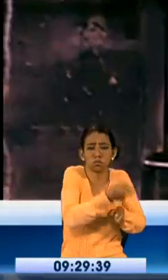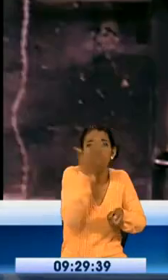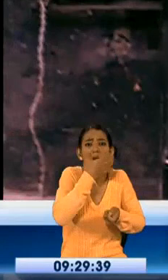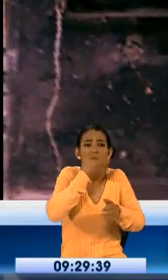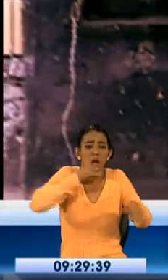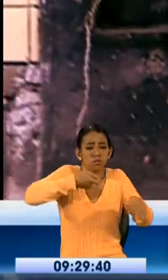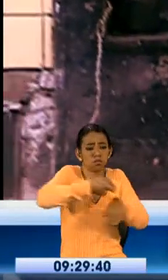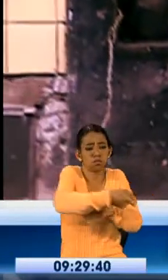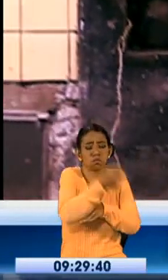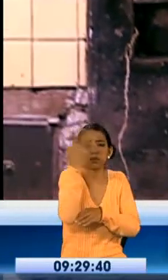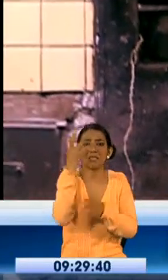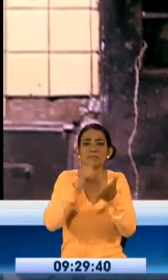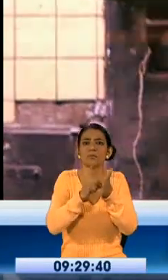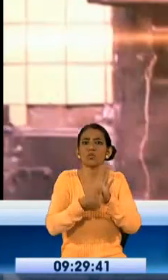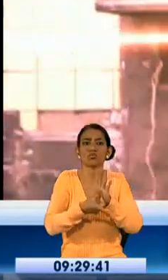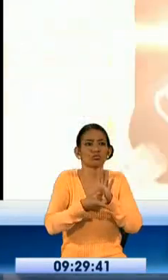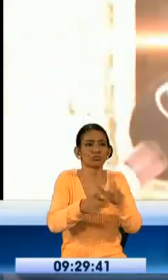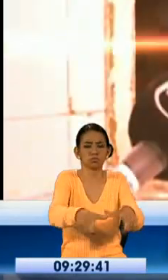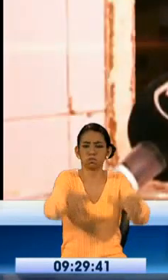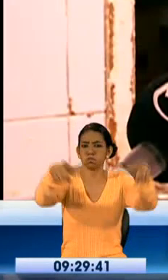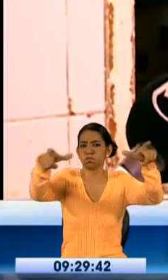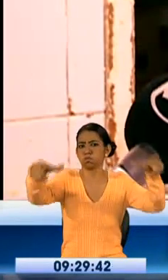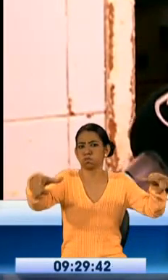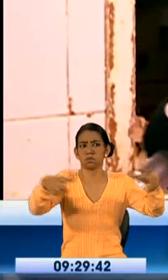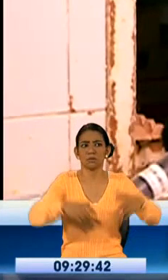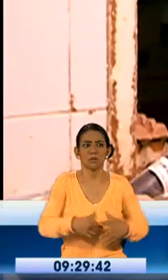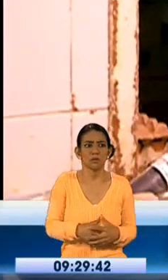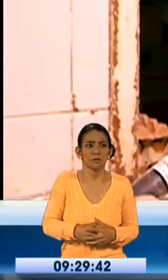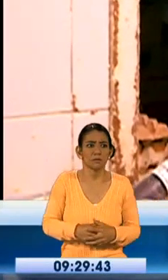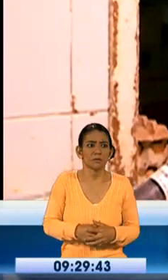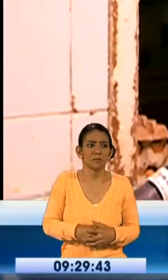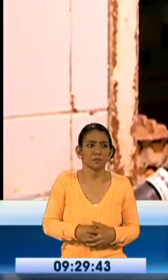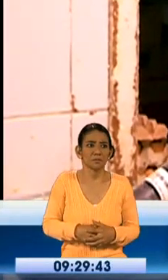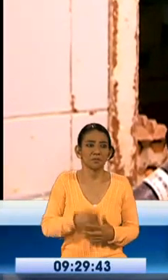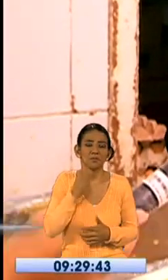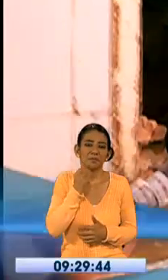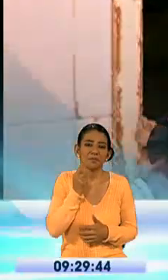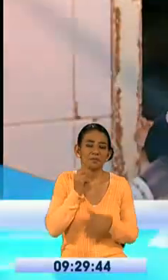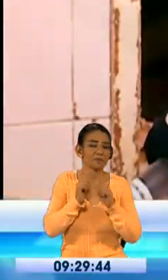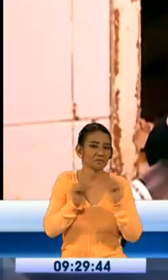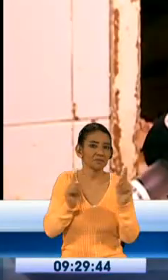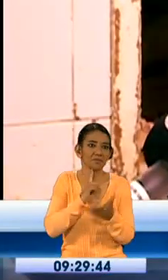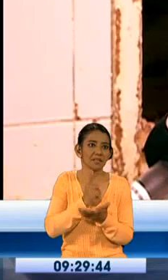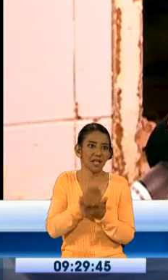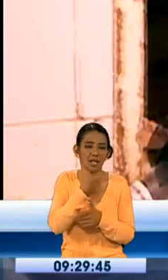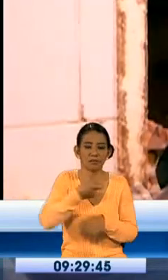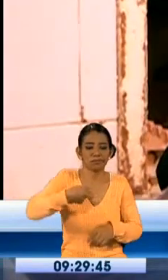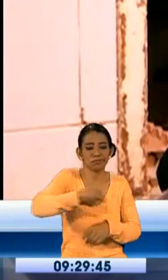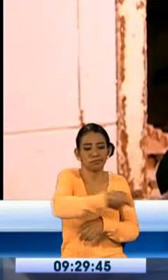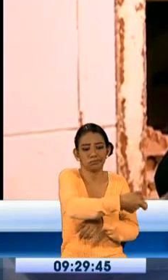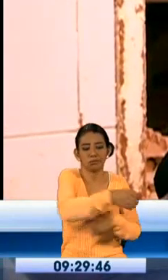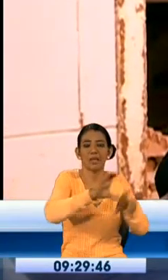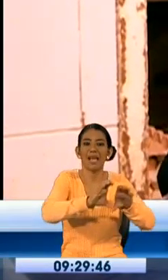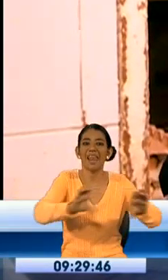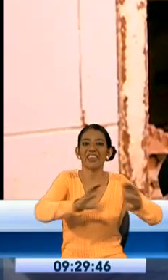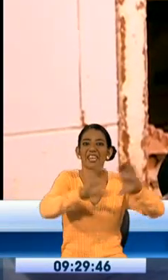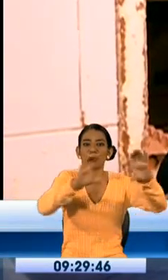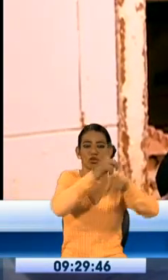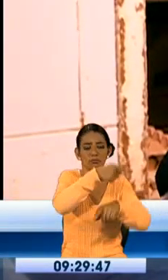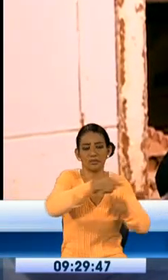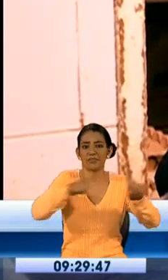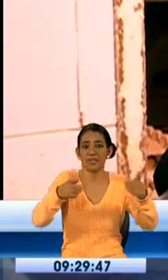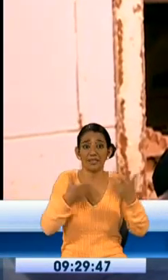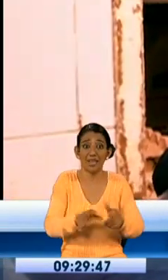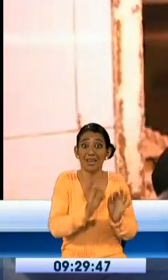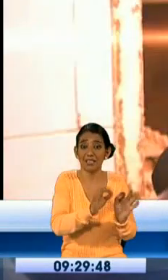minutos en un amplio horno de ladrillo. Porque, claro, el sabor es diferente en ese horno de ladrillo y ya están listas para que